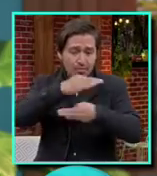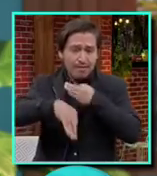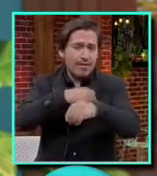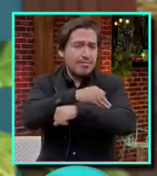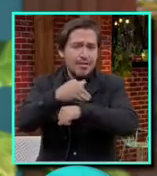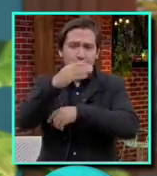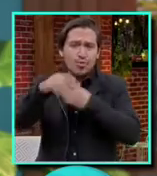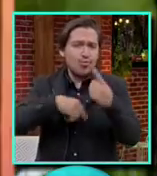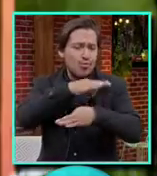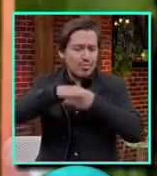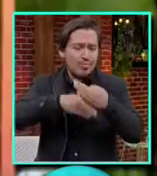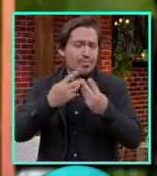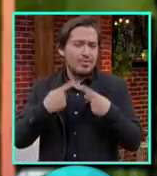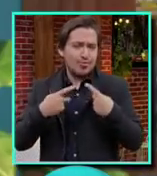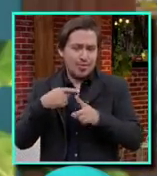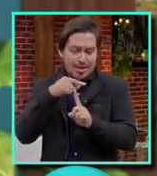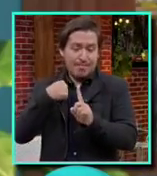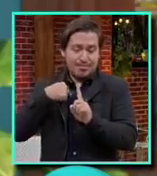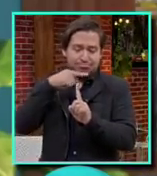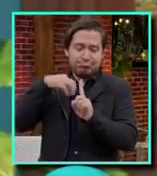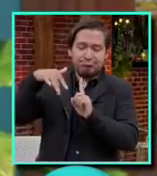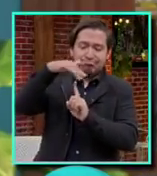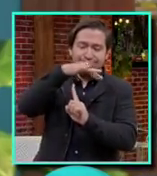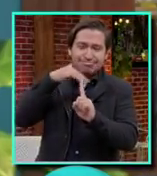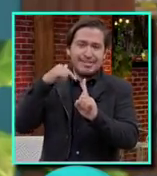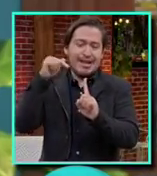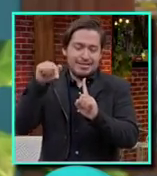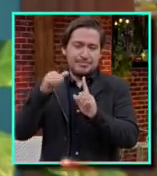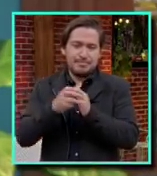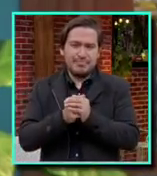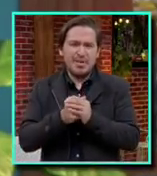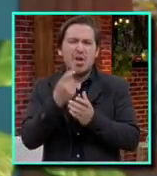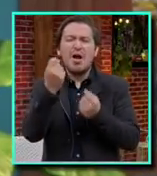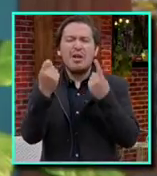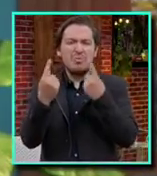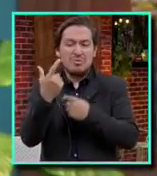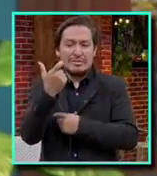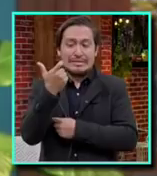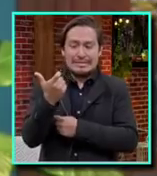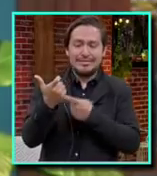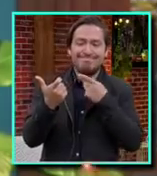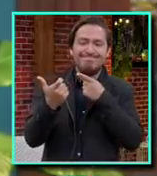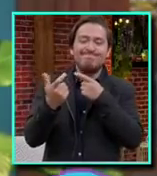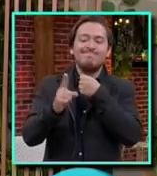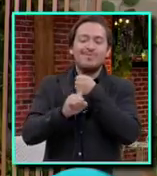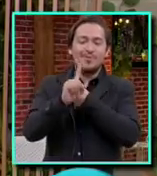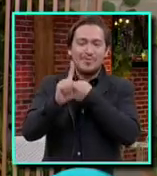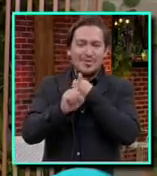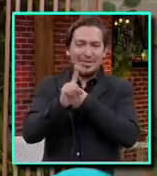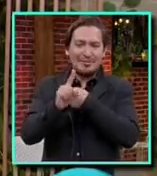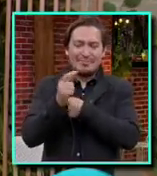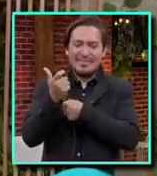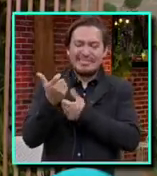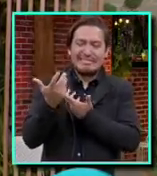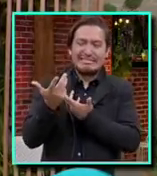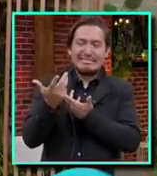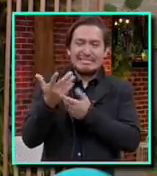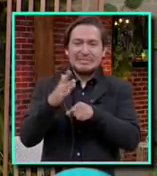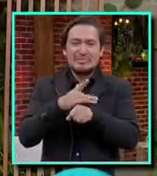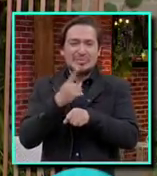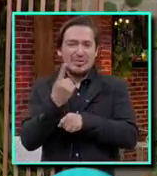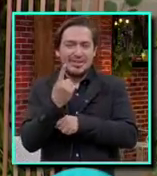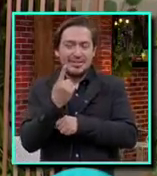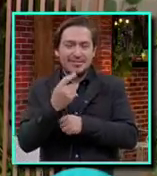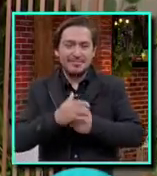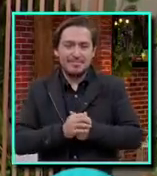personas que me rodean. Las personas que te rodean. Pero hay quien está de repente peleado con el tema del dinero y dicen, ay, no, es que, ¿por qué no se va a